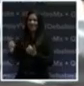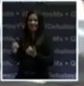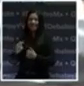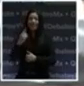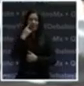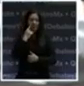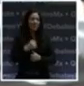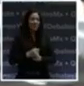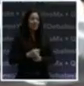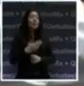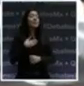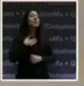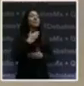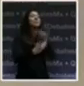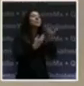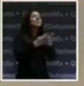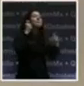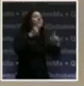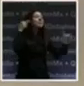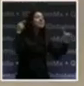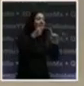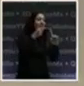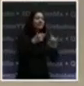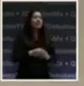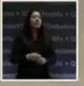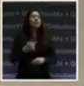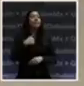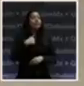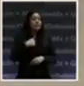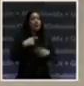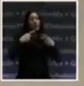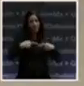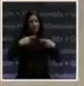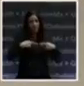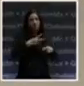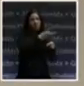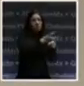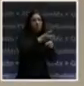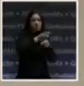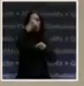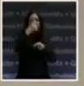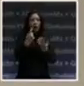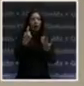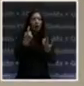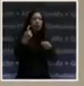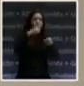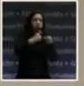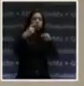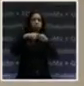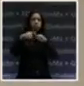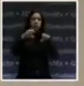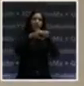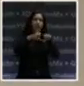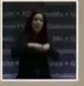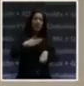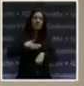concluir. Mi propuesta concreta es invitar al ciudadano a que se una a conformar el equipo de trabajo